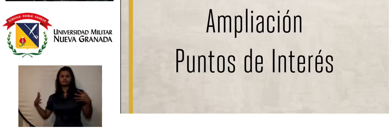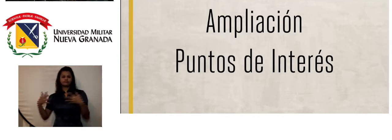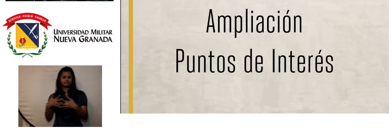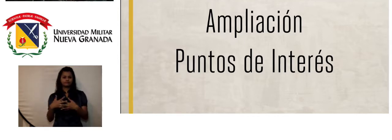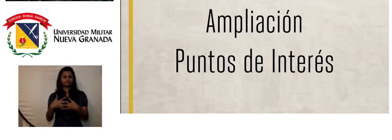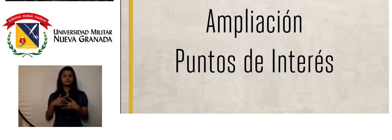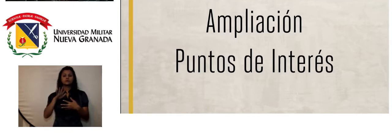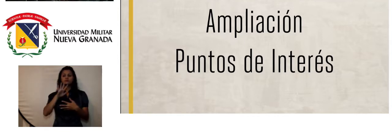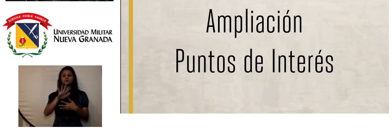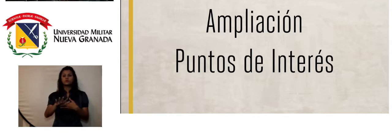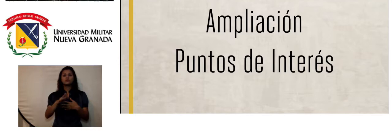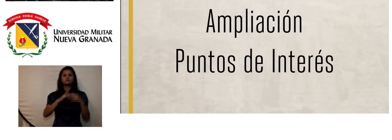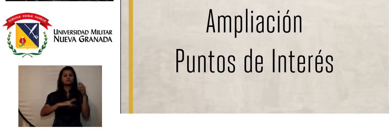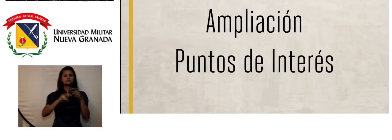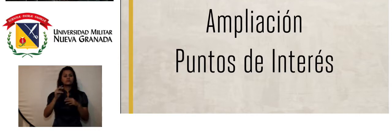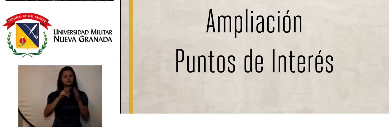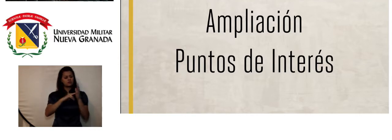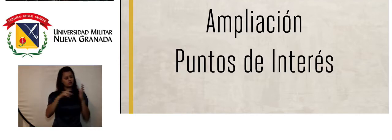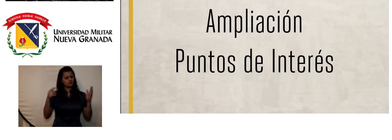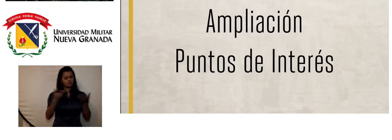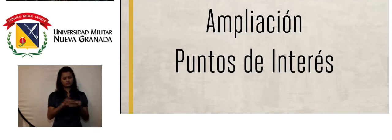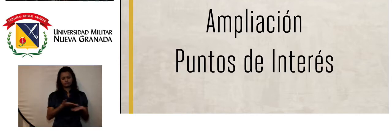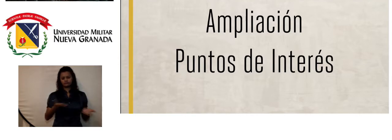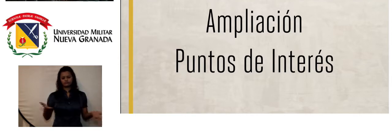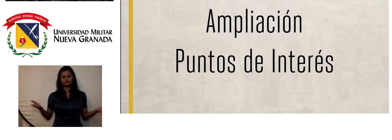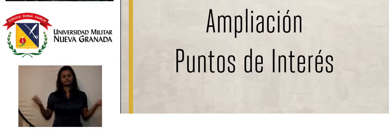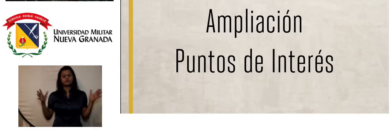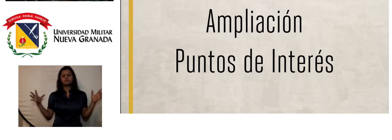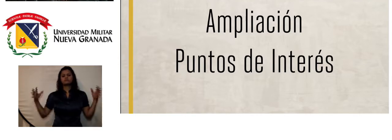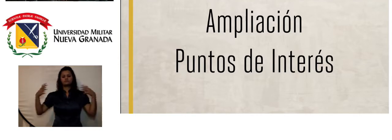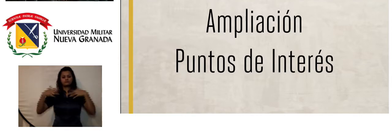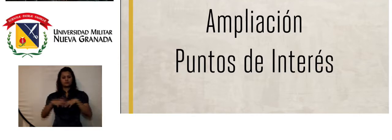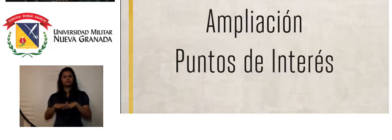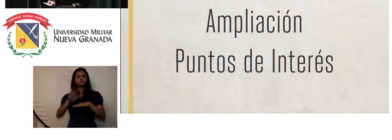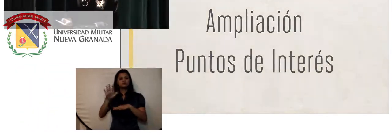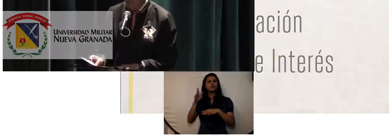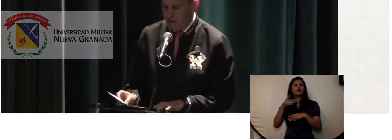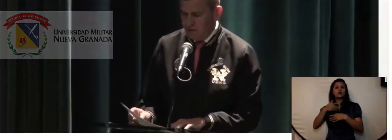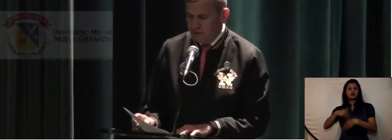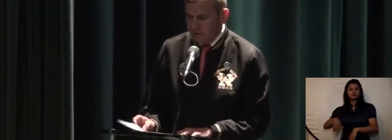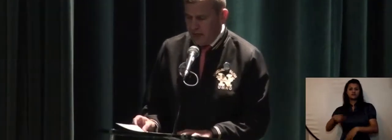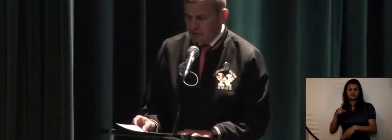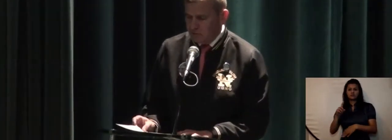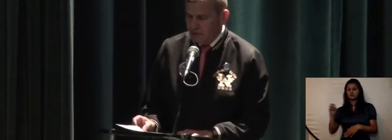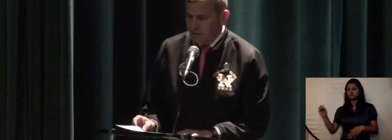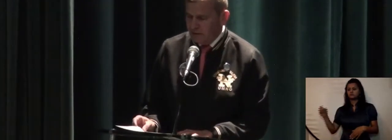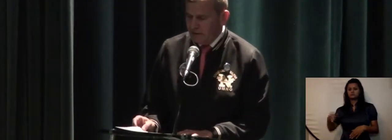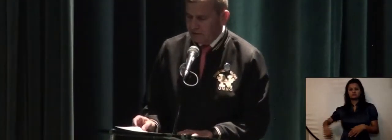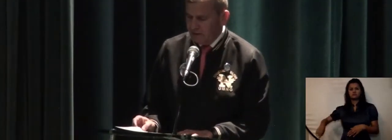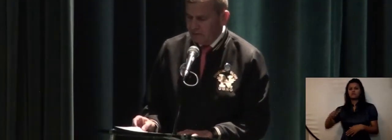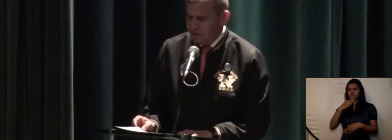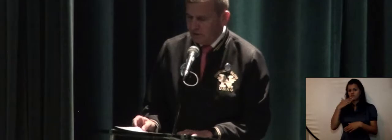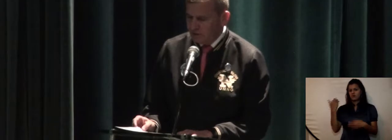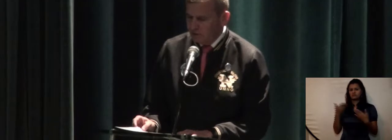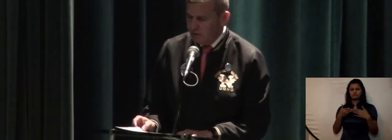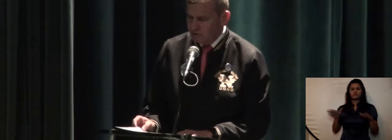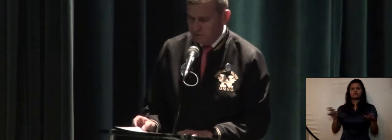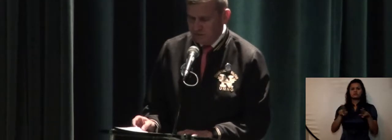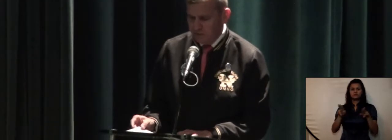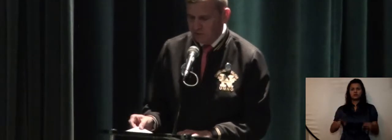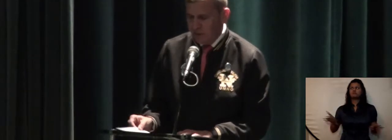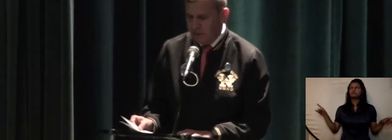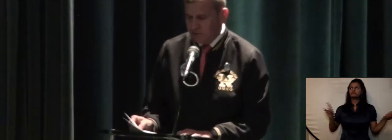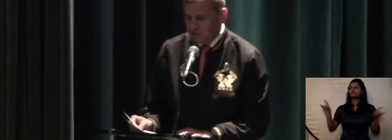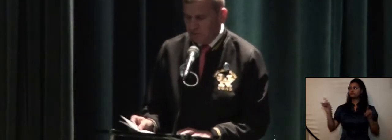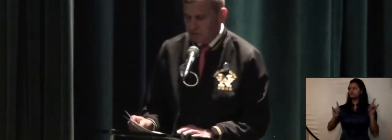infraestructura tecnológica red interna backbone de calle 100 logrando un mayor ancho de banda y estabilización de los